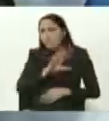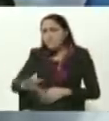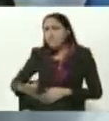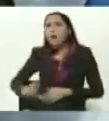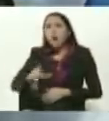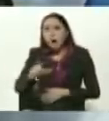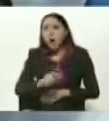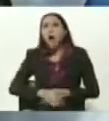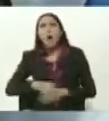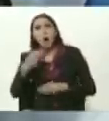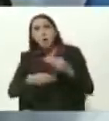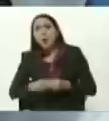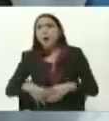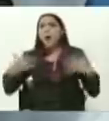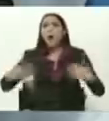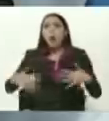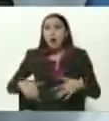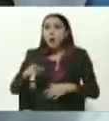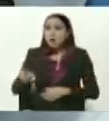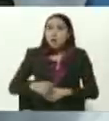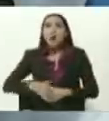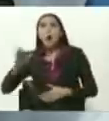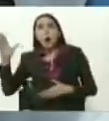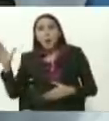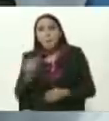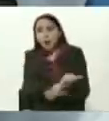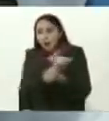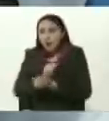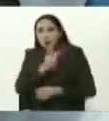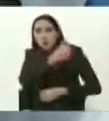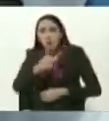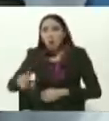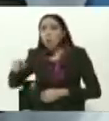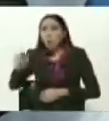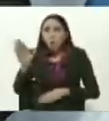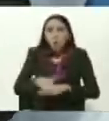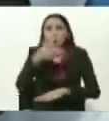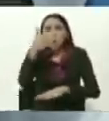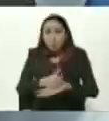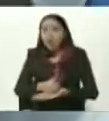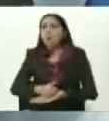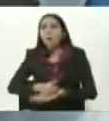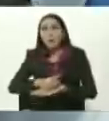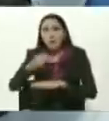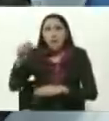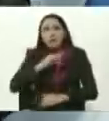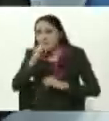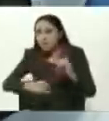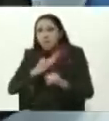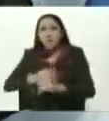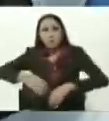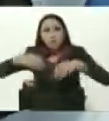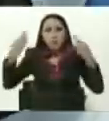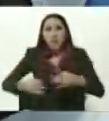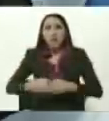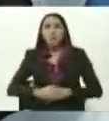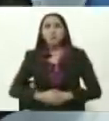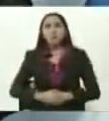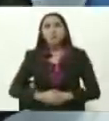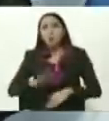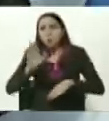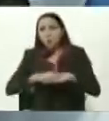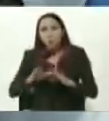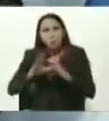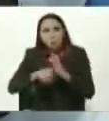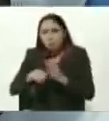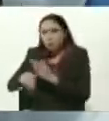a Interpol alerta roja para cada uno de ellos a los fines de su captura internacional. Contra este tipo de mafiosos,